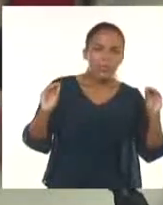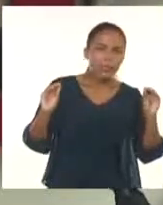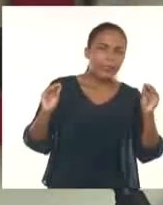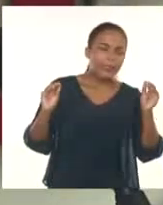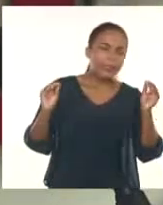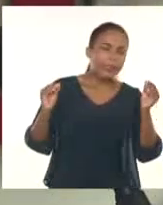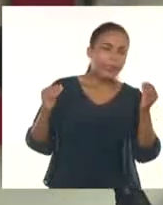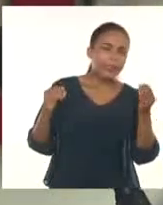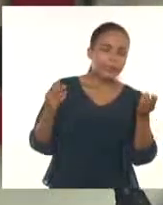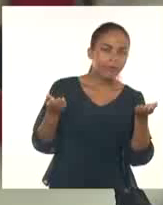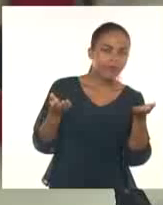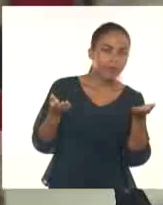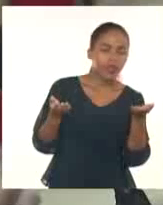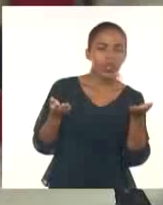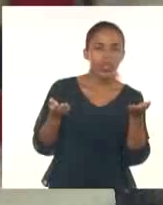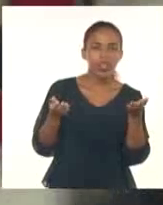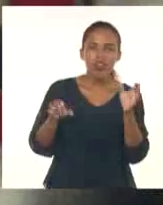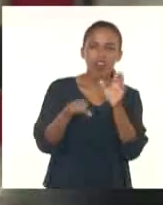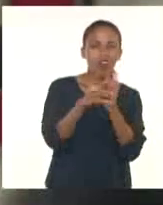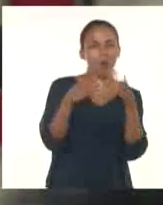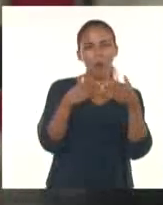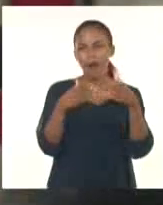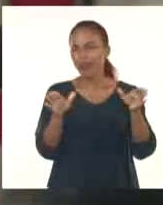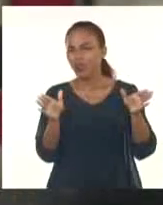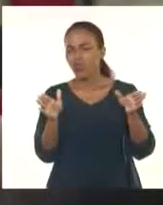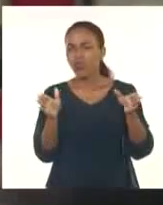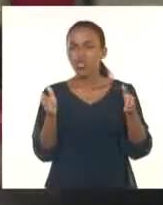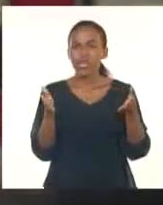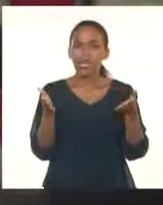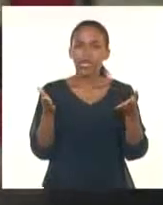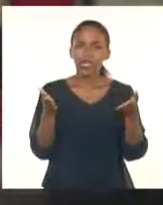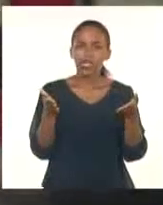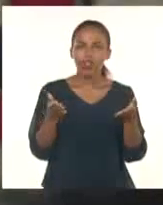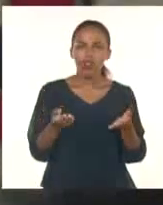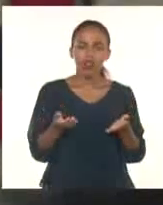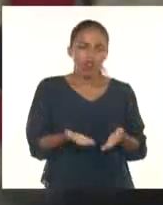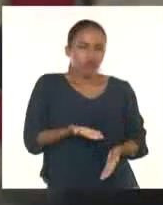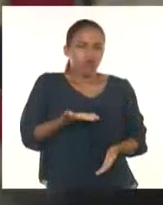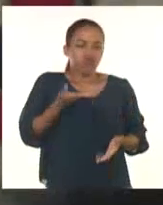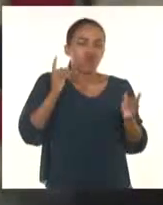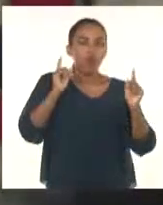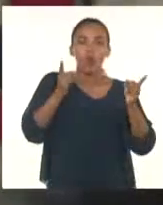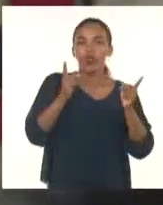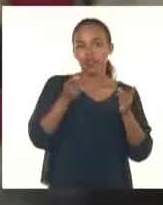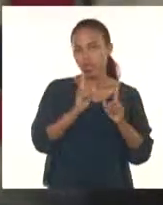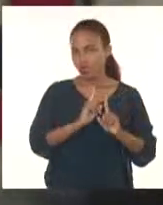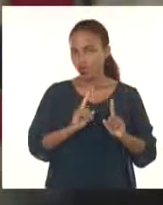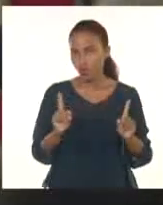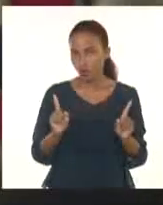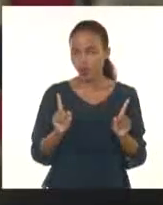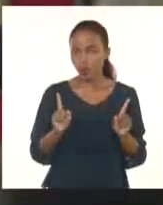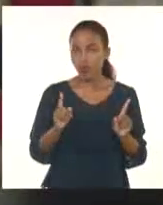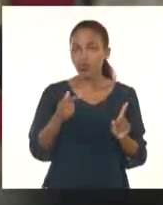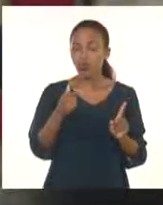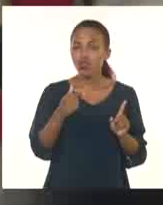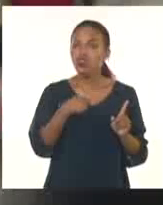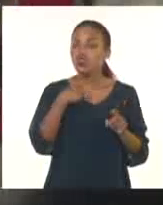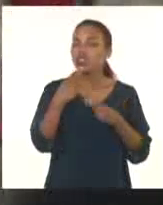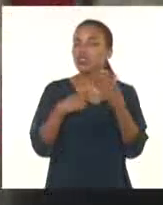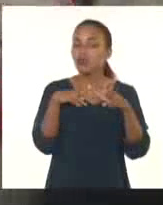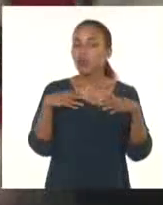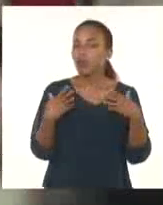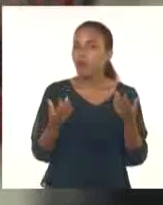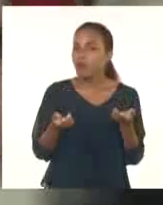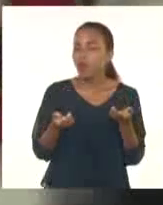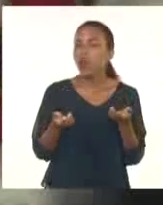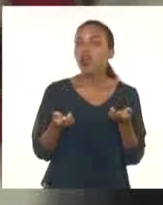por convocatoria y por tener una satisfacción política que estamos convocando. Lo estamos haciendo por la convicción que tenemos